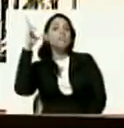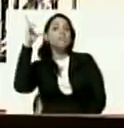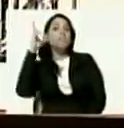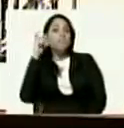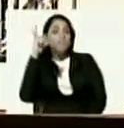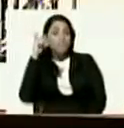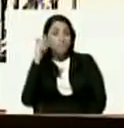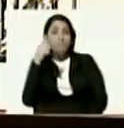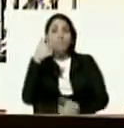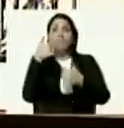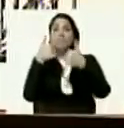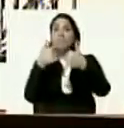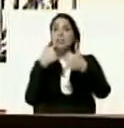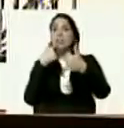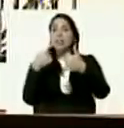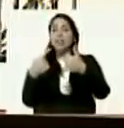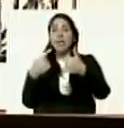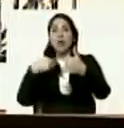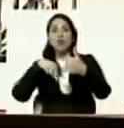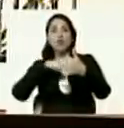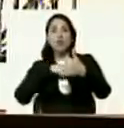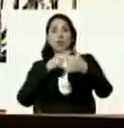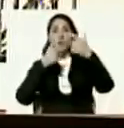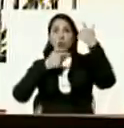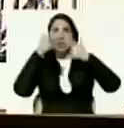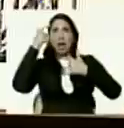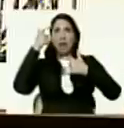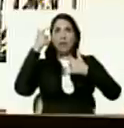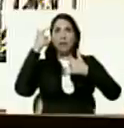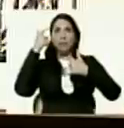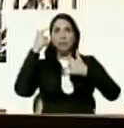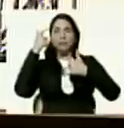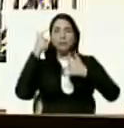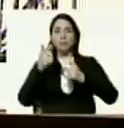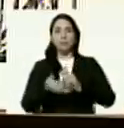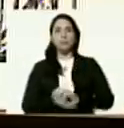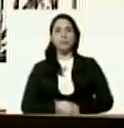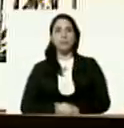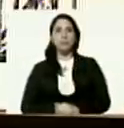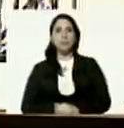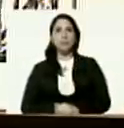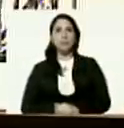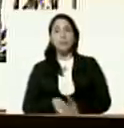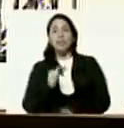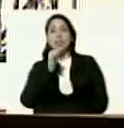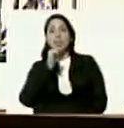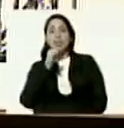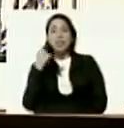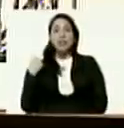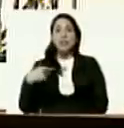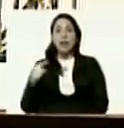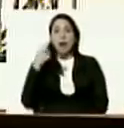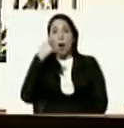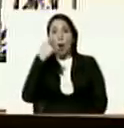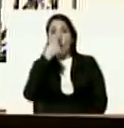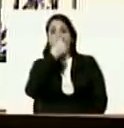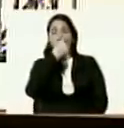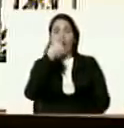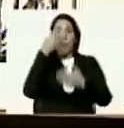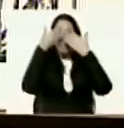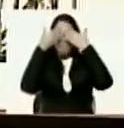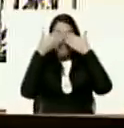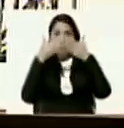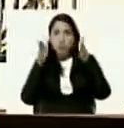bien, diría nuestro comandante infinito Hugo Chávez. Quien tenga ojos, que los abra y